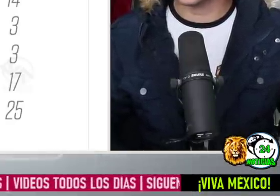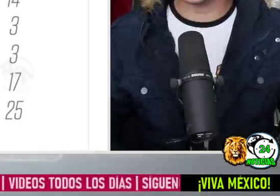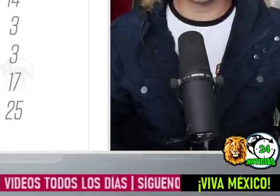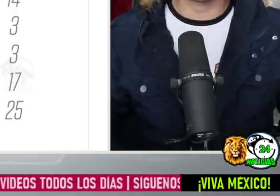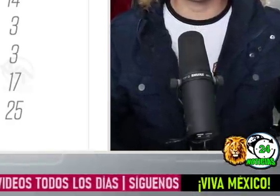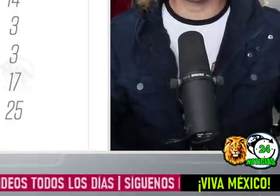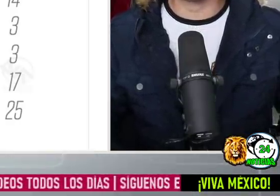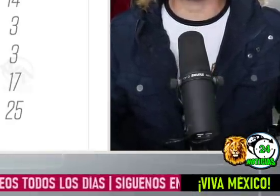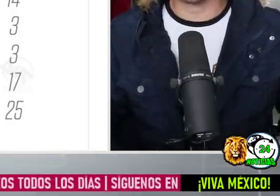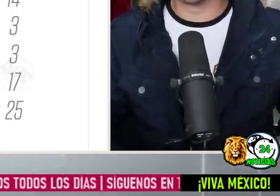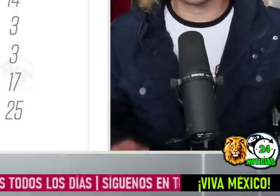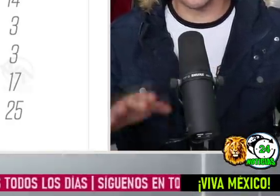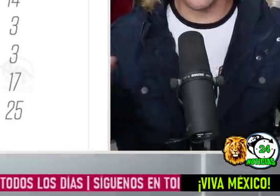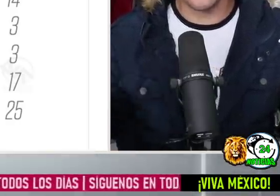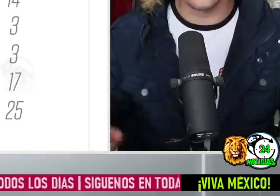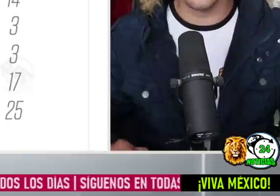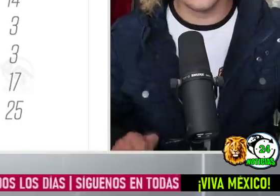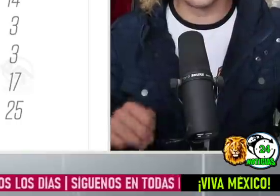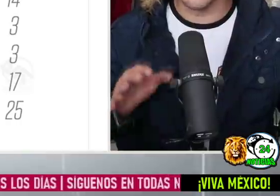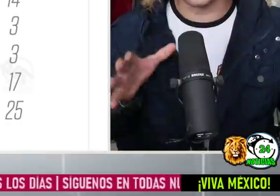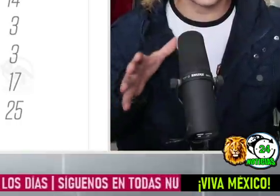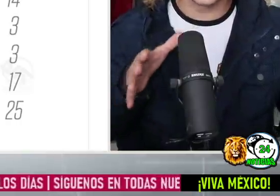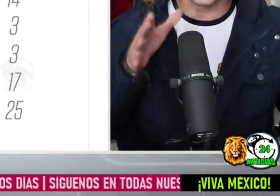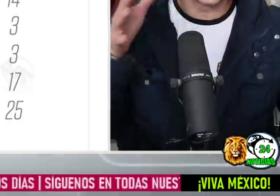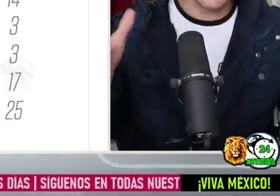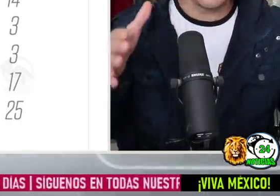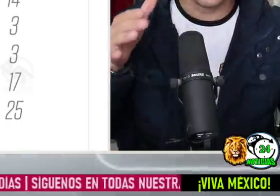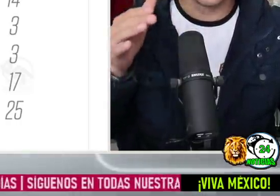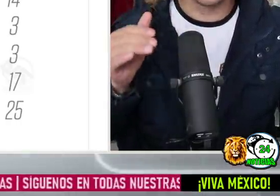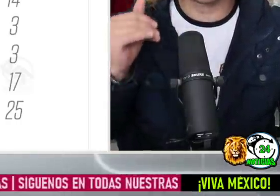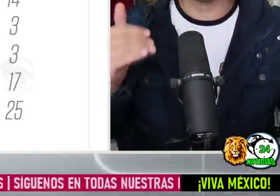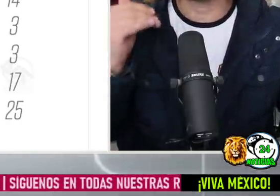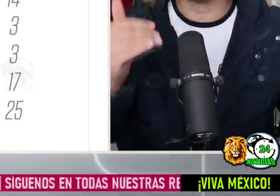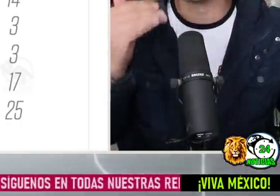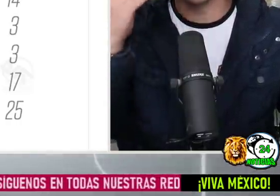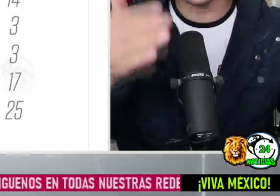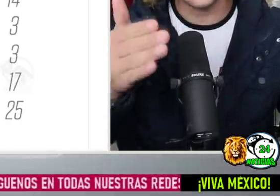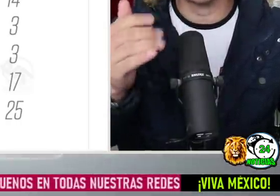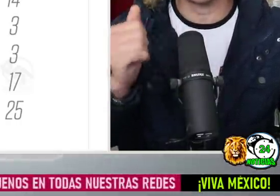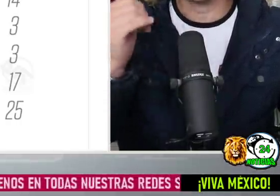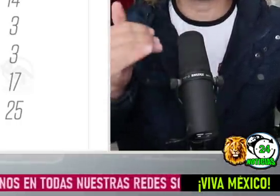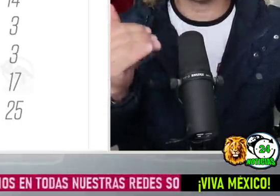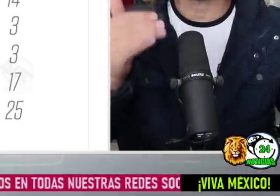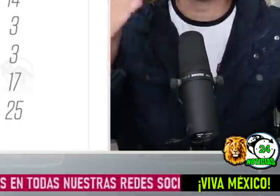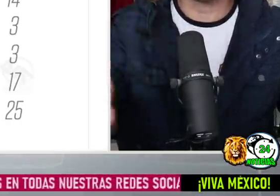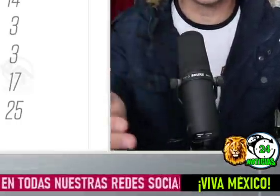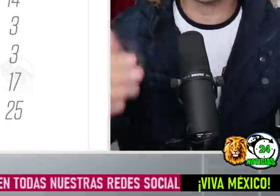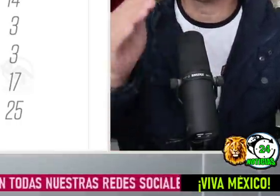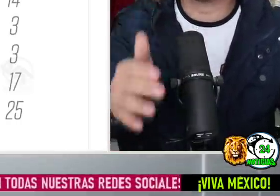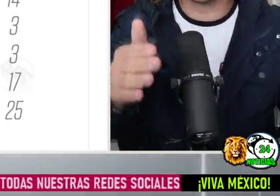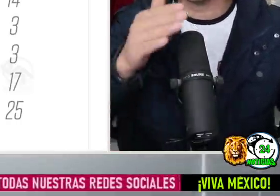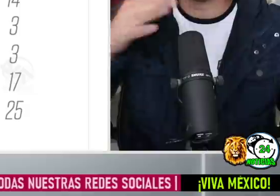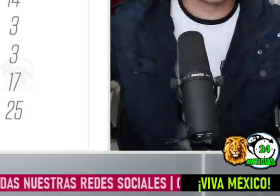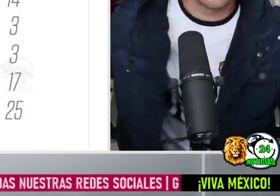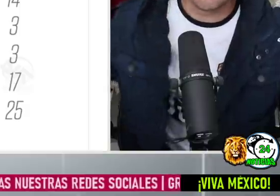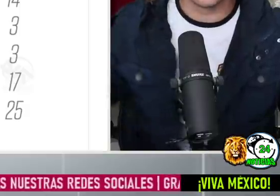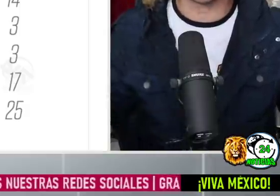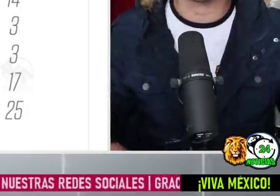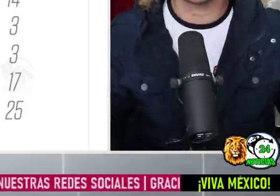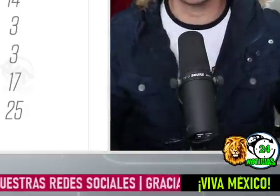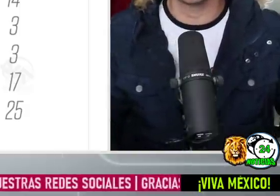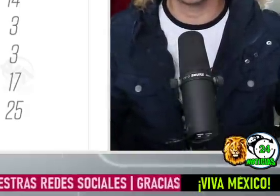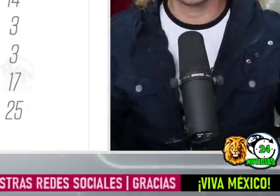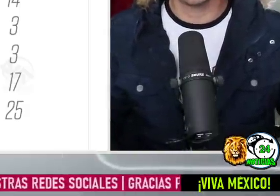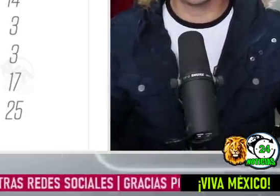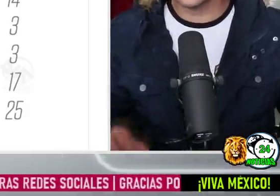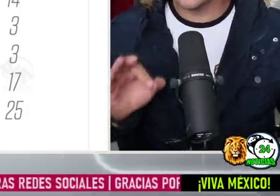Hoy el presidente Andrés Manuel López Obrador se pronunció sobre esto y el presidente sabe lo que le hicieron a él, le inventaron delitos con tal de hacerlo a un lado,